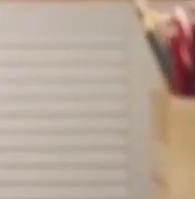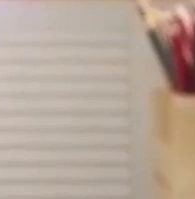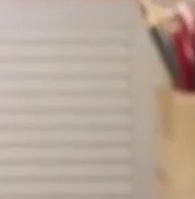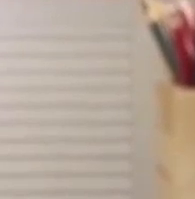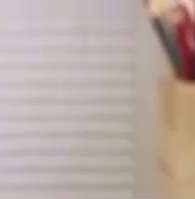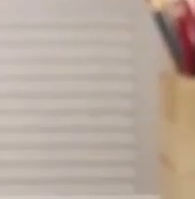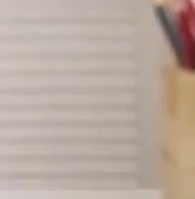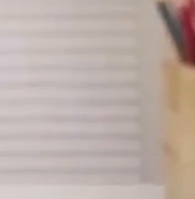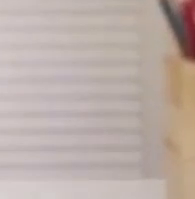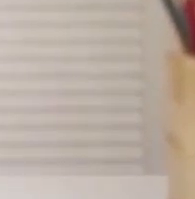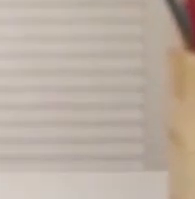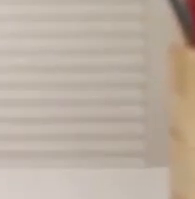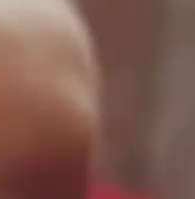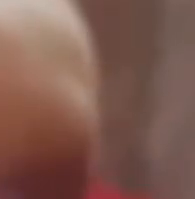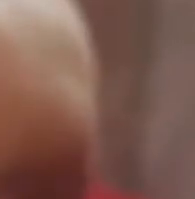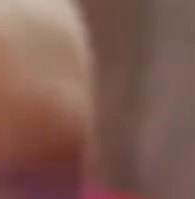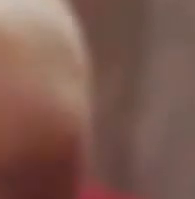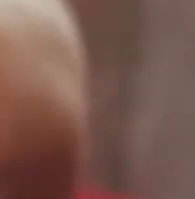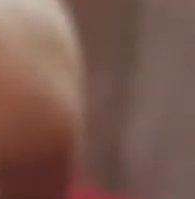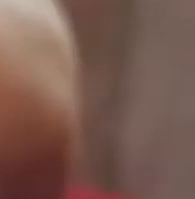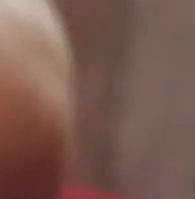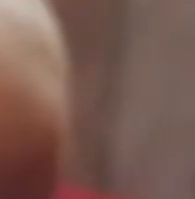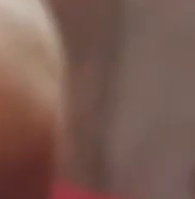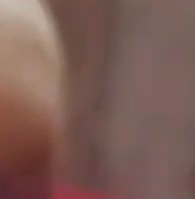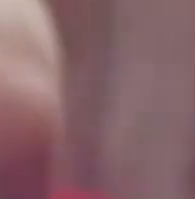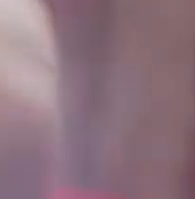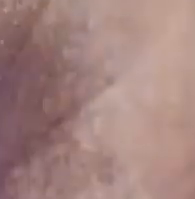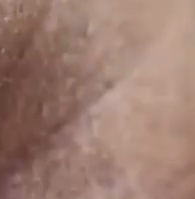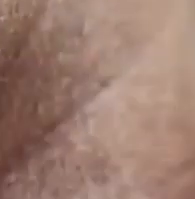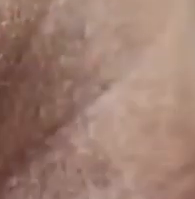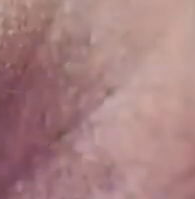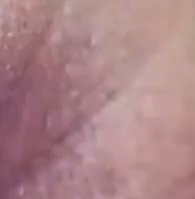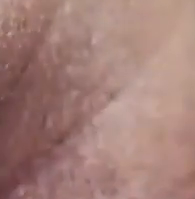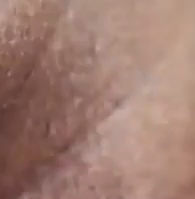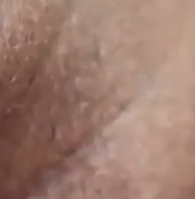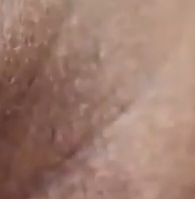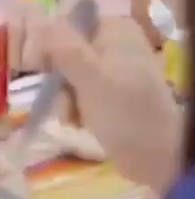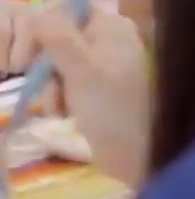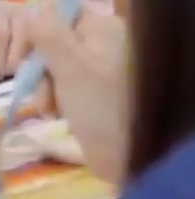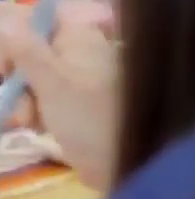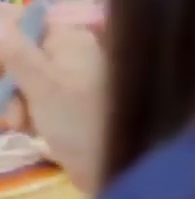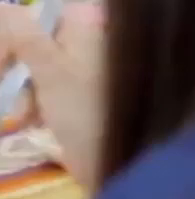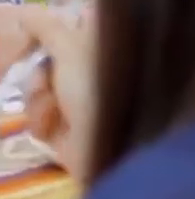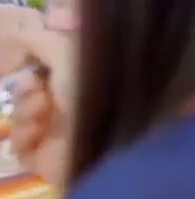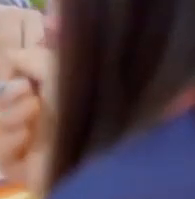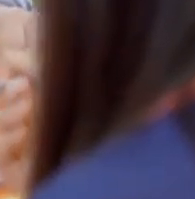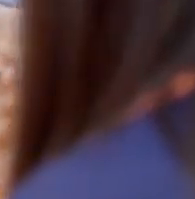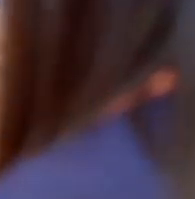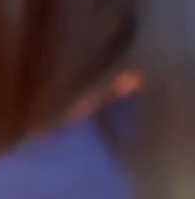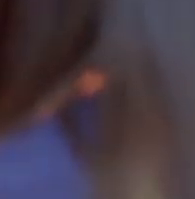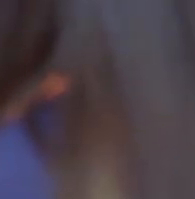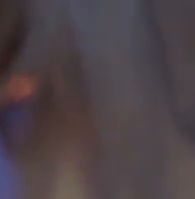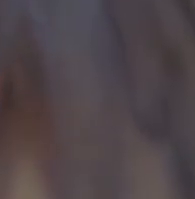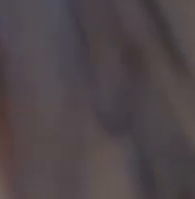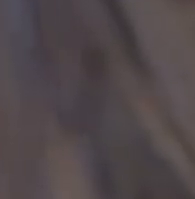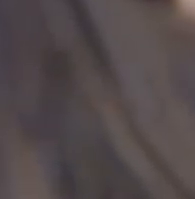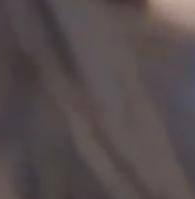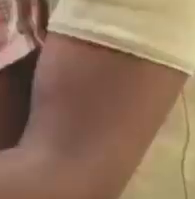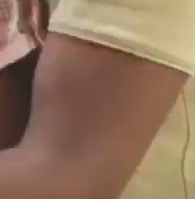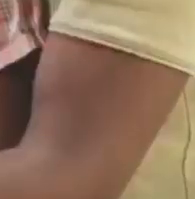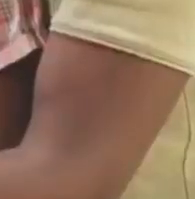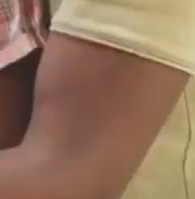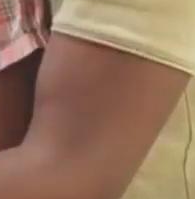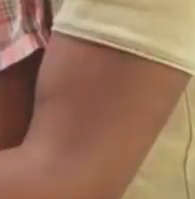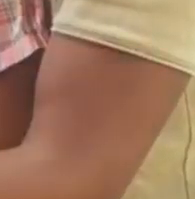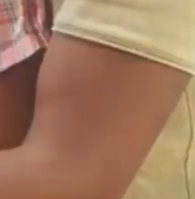reímos como niños. La energía está en todo lo que hacemos con todos los que amamos. Es hora de ser un equipo, de apoyarnos.